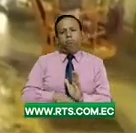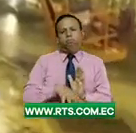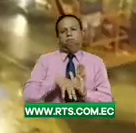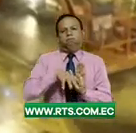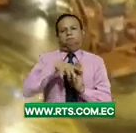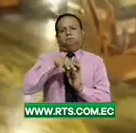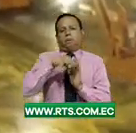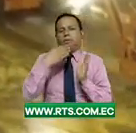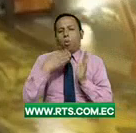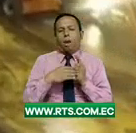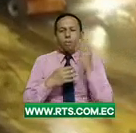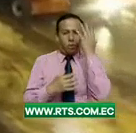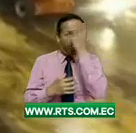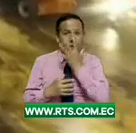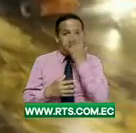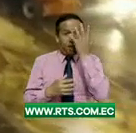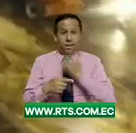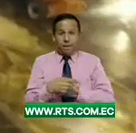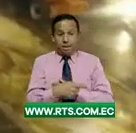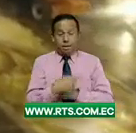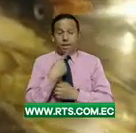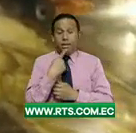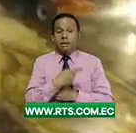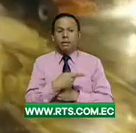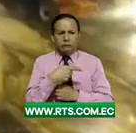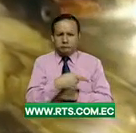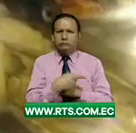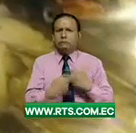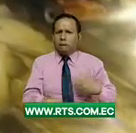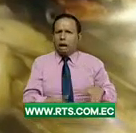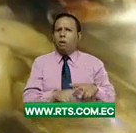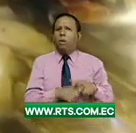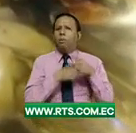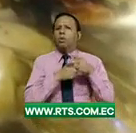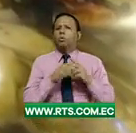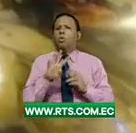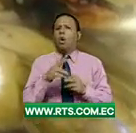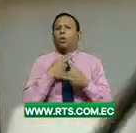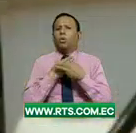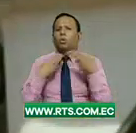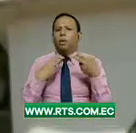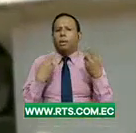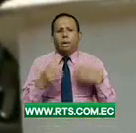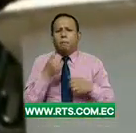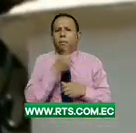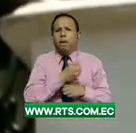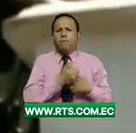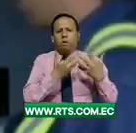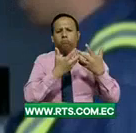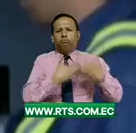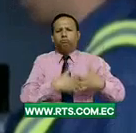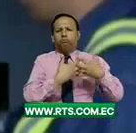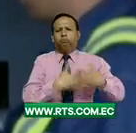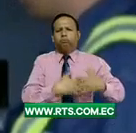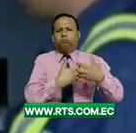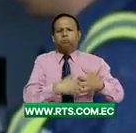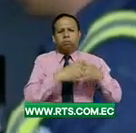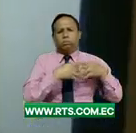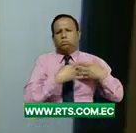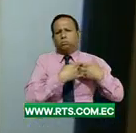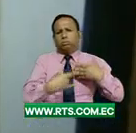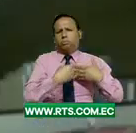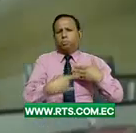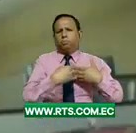Esmeraldas, indicó Lasso, empezó a funcionar el 4 de noviembre y aportará al país 125 megavatios.